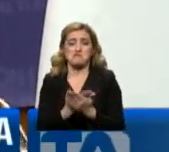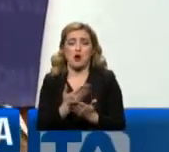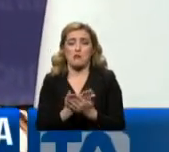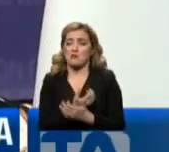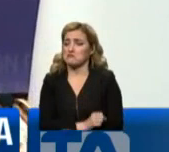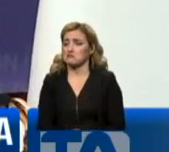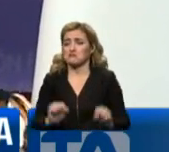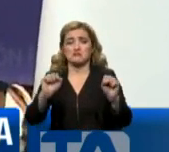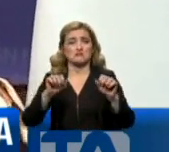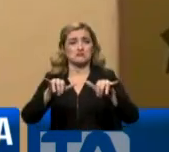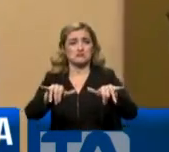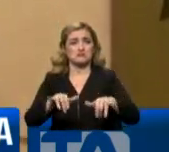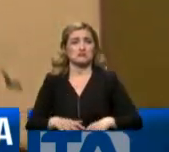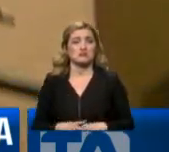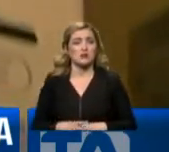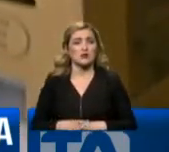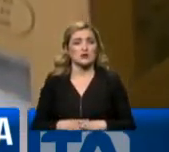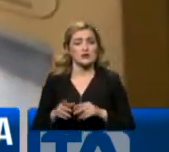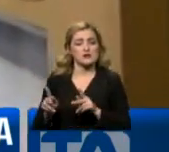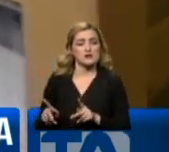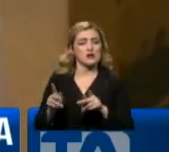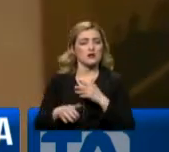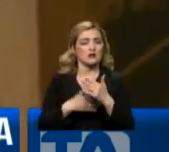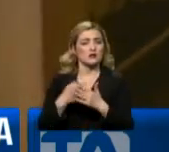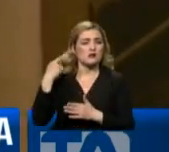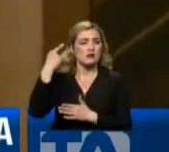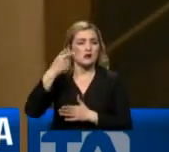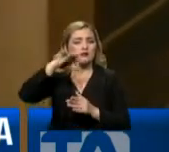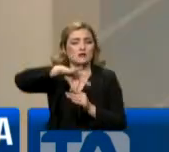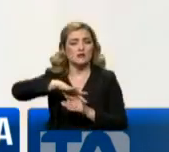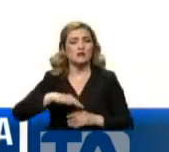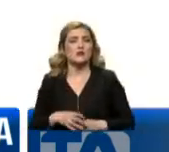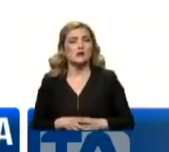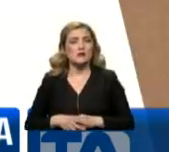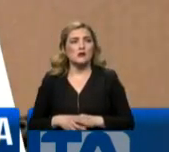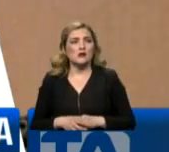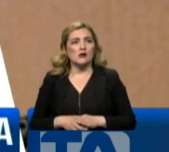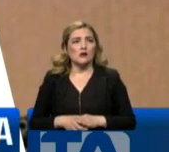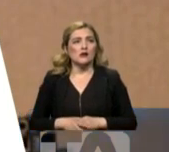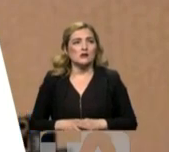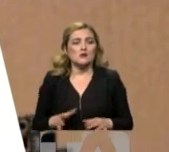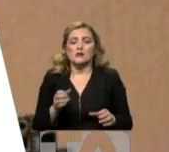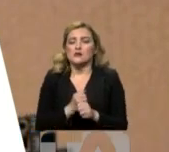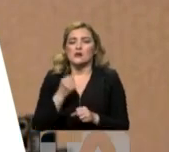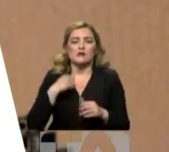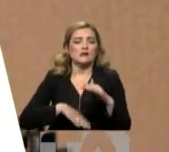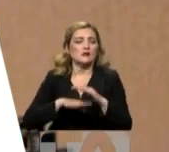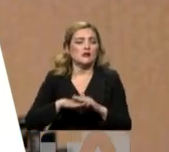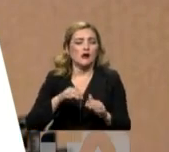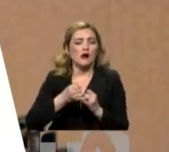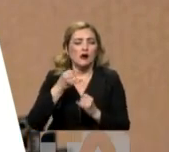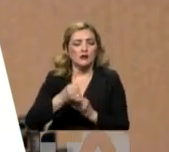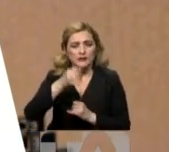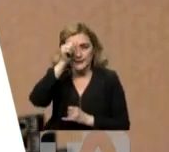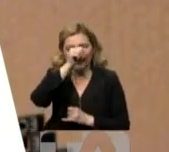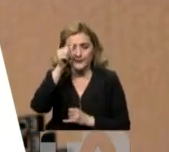suficientes para continuar en el cargo y por eso prepara todo para las siguientes elecciones, que según dijo espera que se realicen máximo el último domingo